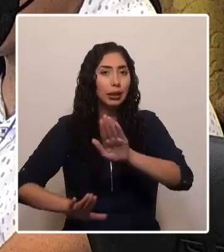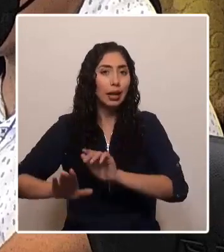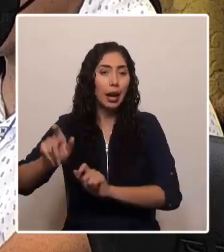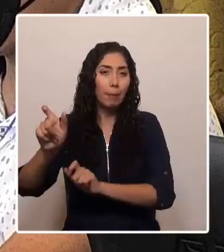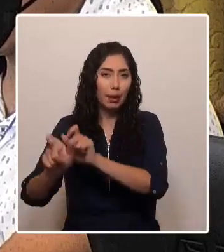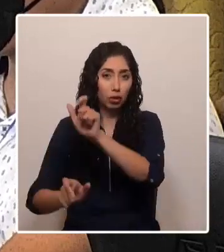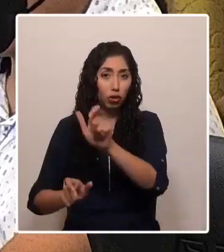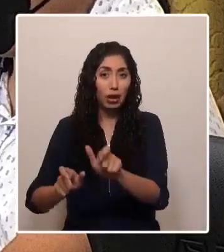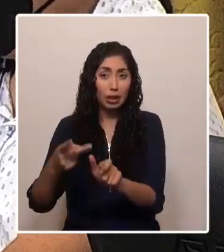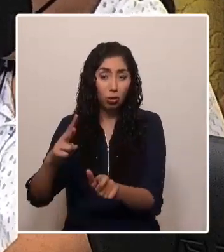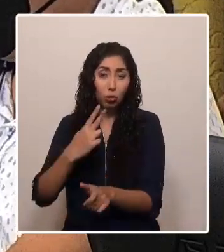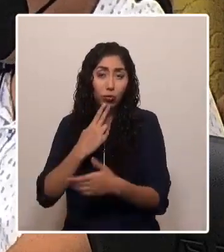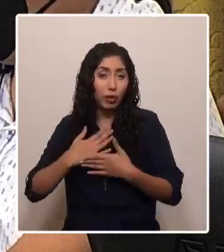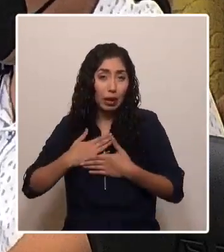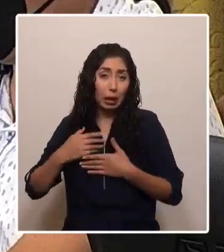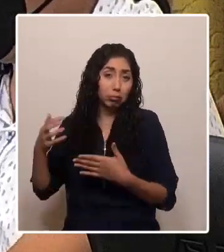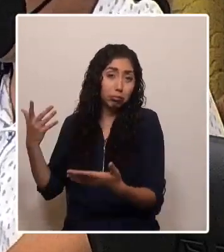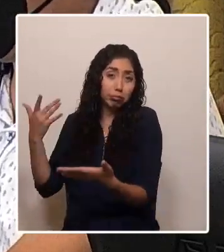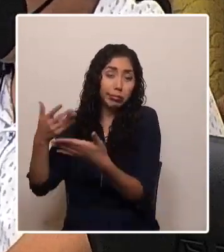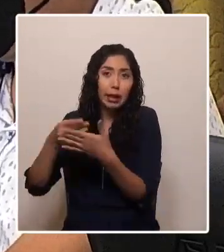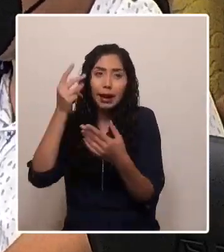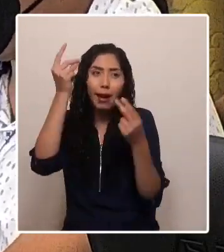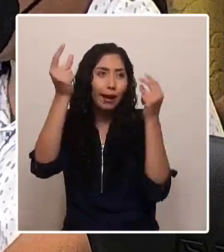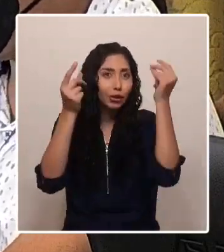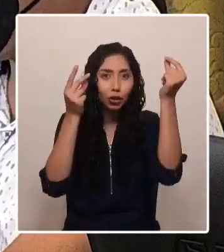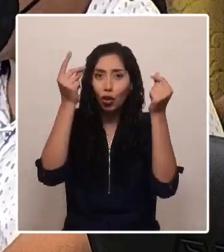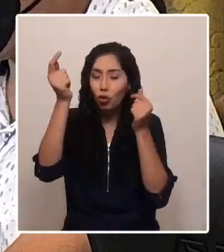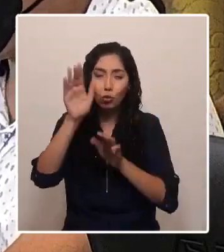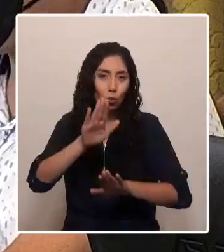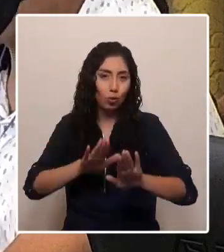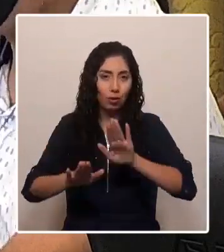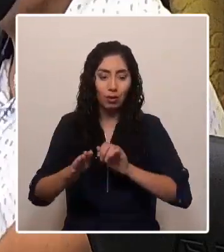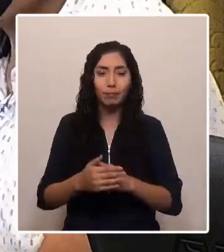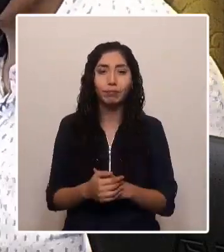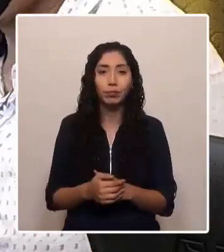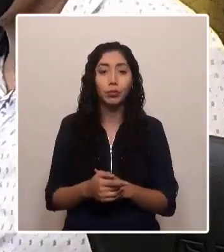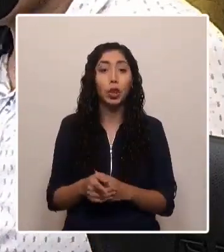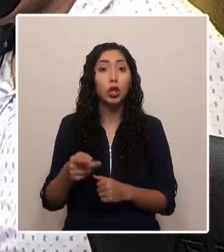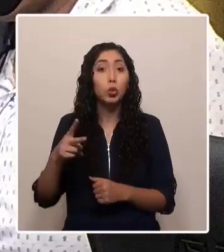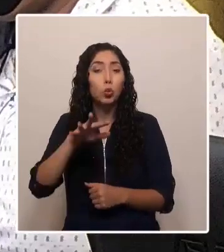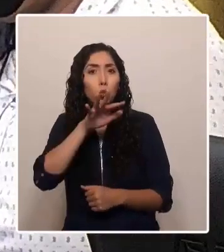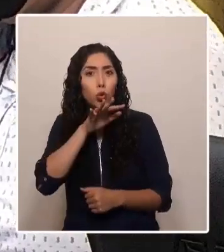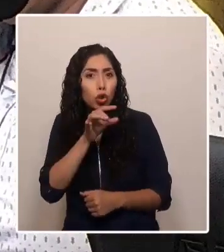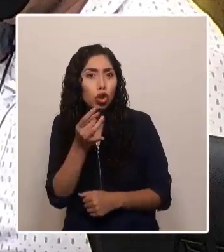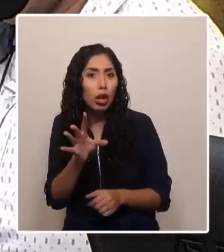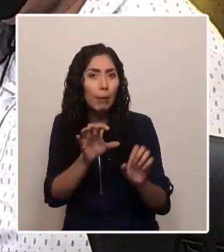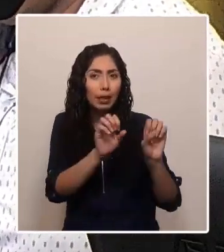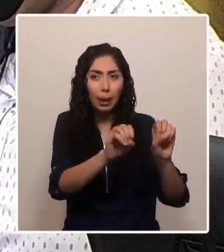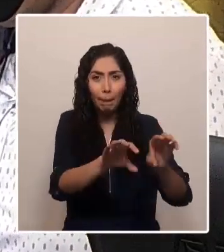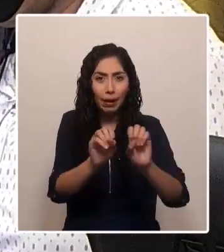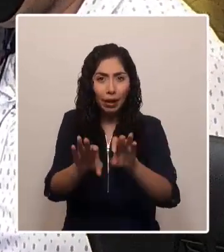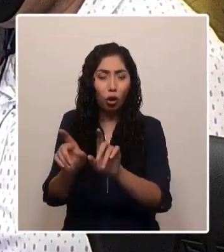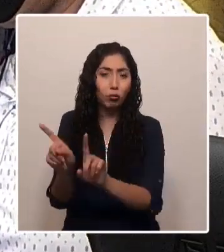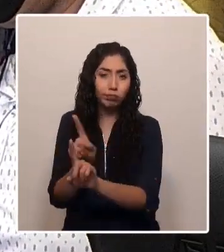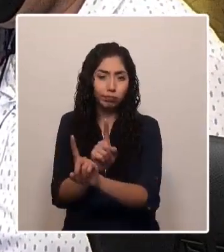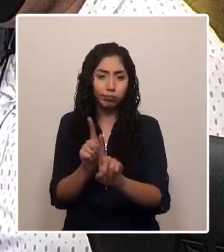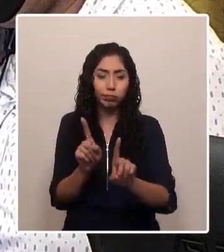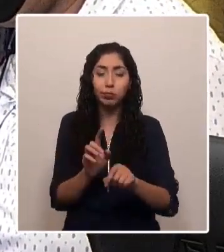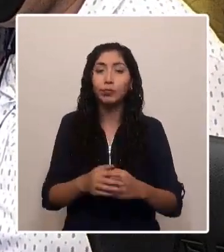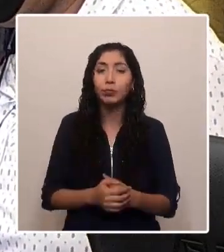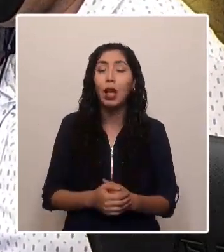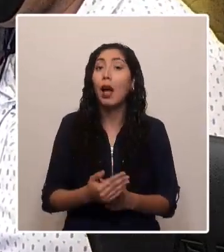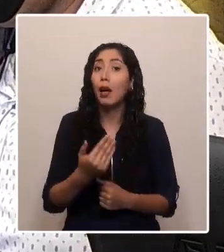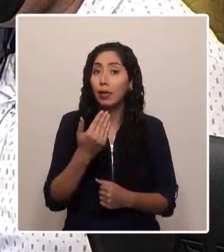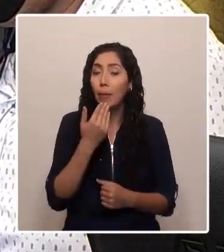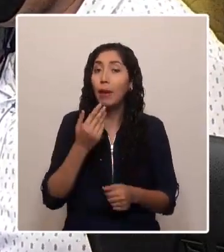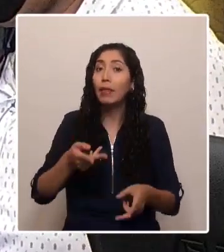dedican su vida a la creación y habilitar los usos, no solo pedagógicos en ciertos supuestos que contempla la legislación actual, sino el